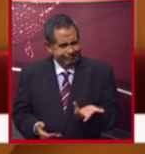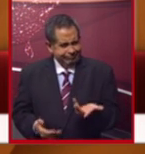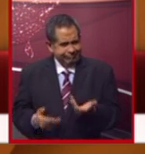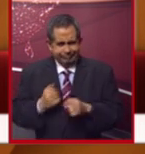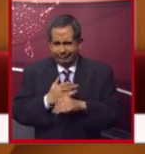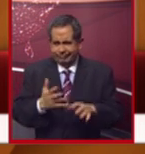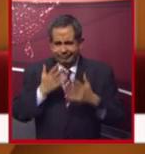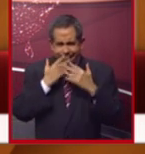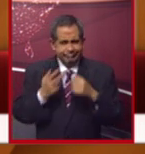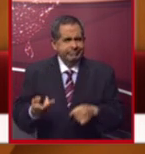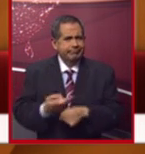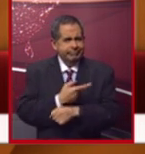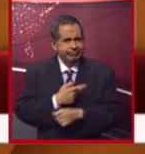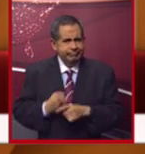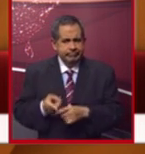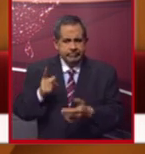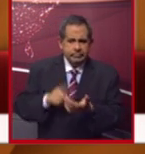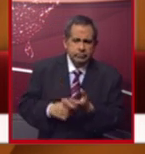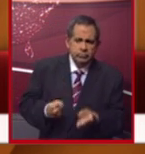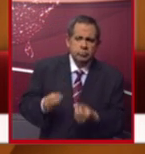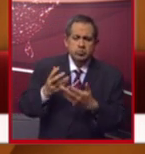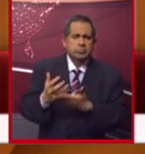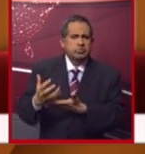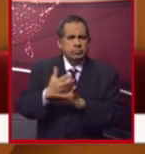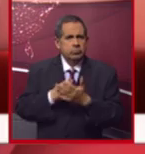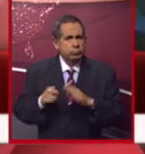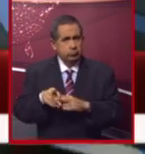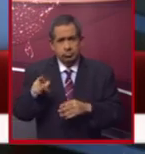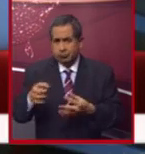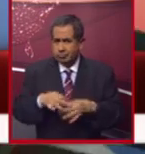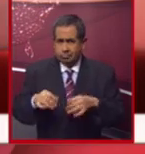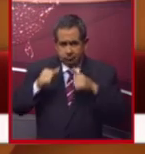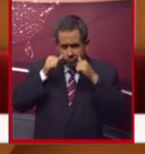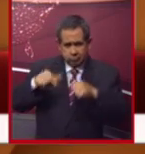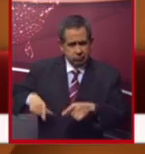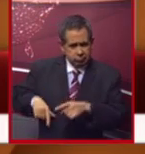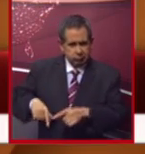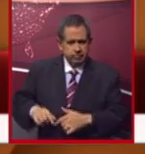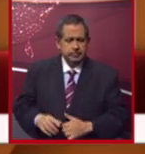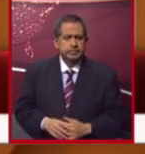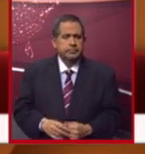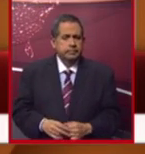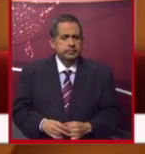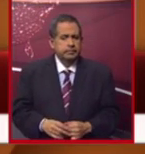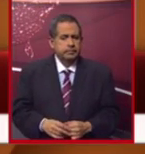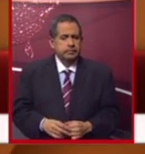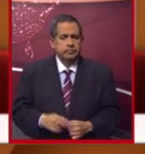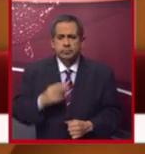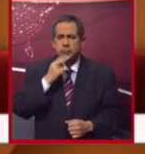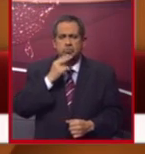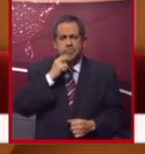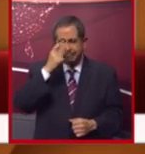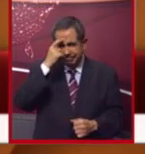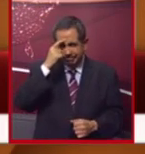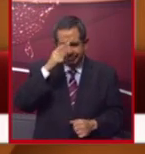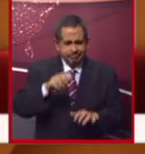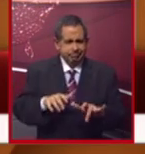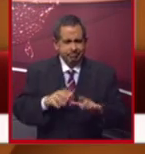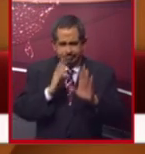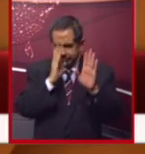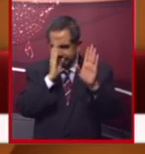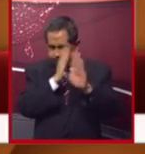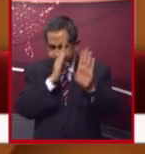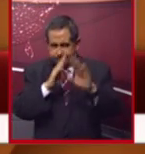local es una de las principales acciones del gobierno federal. Por el uso inadecuado del software